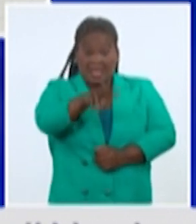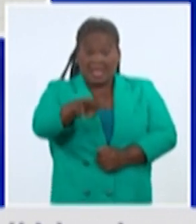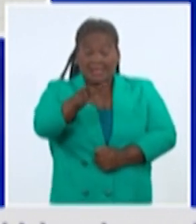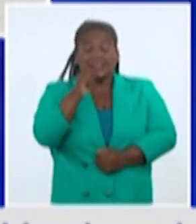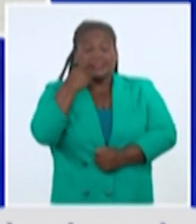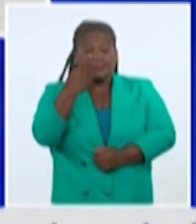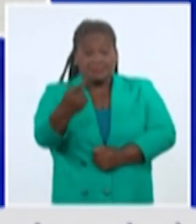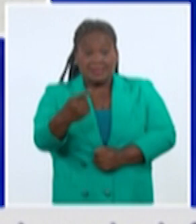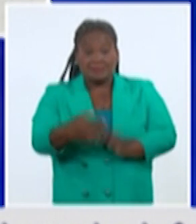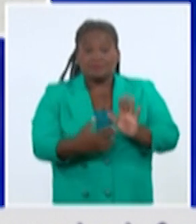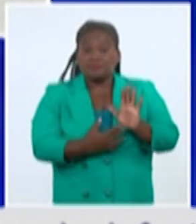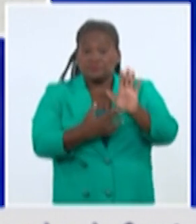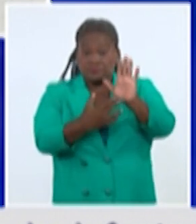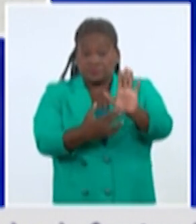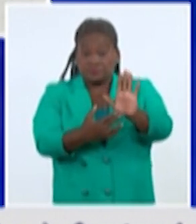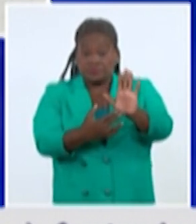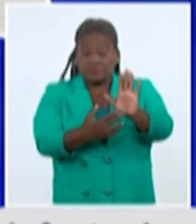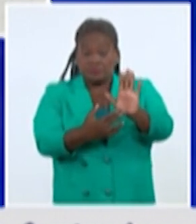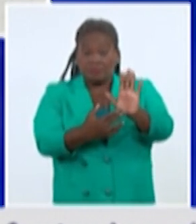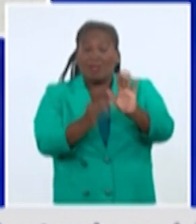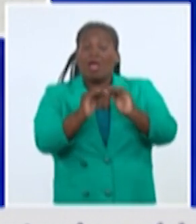televidentes, hay una alta